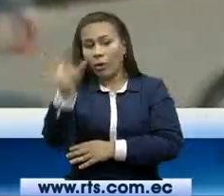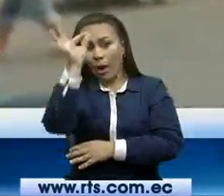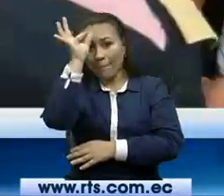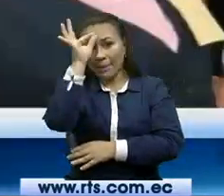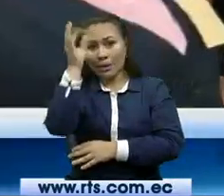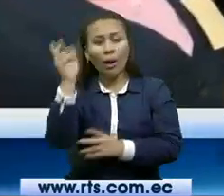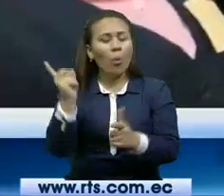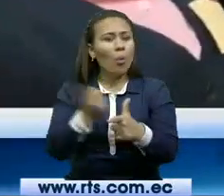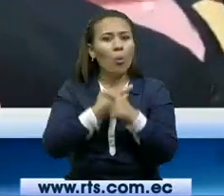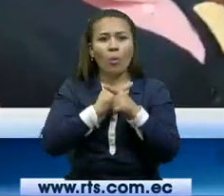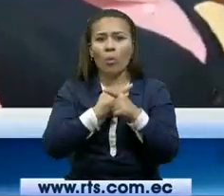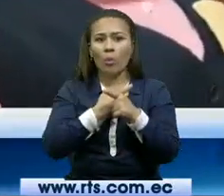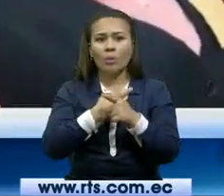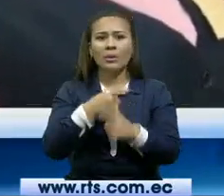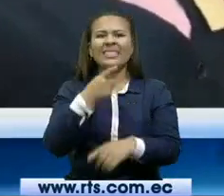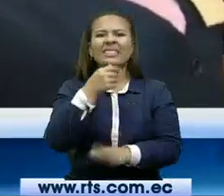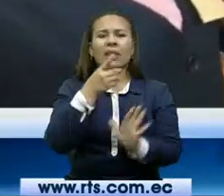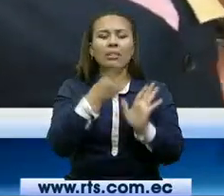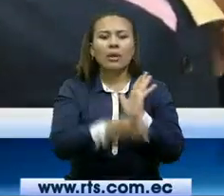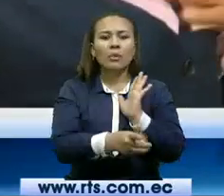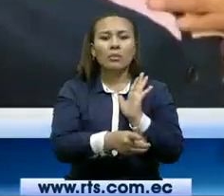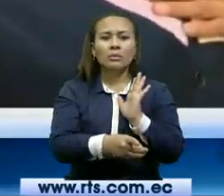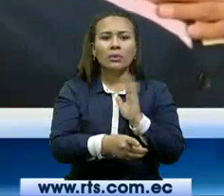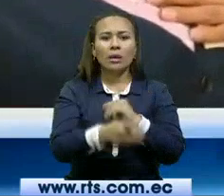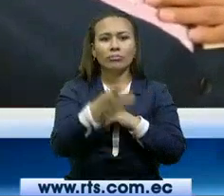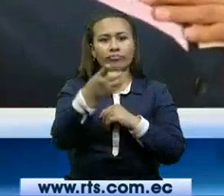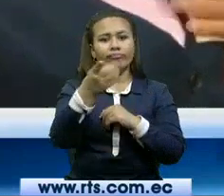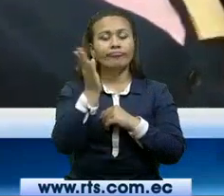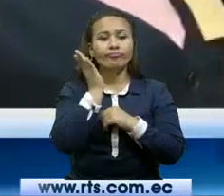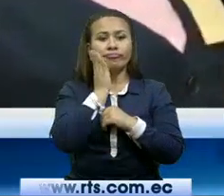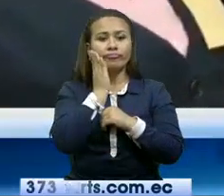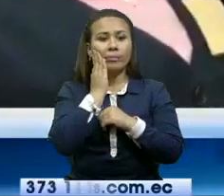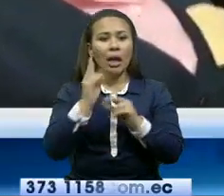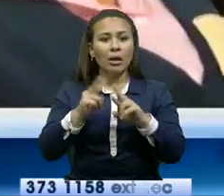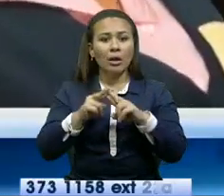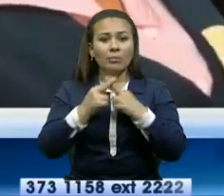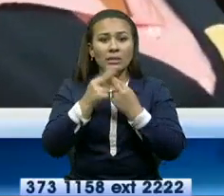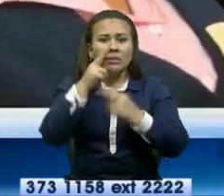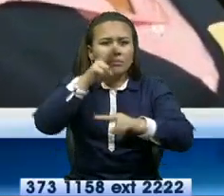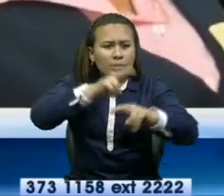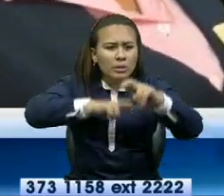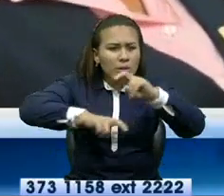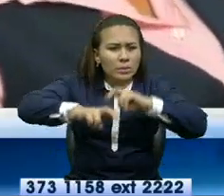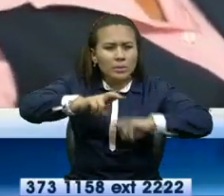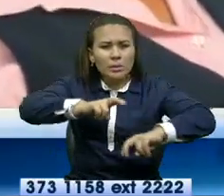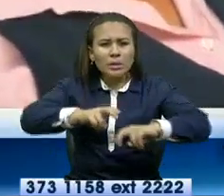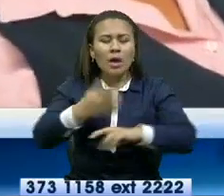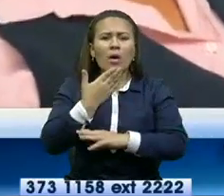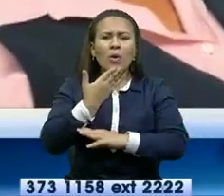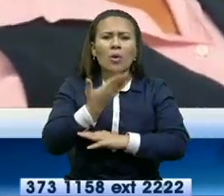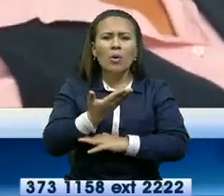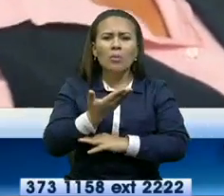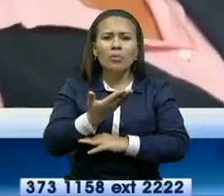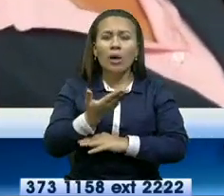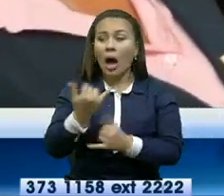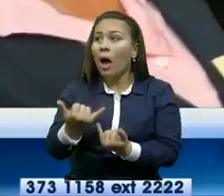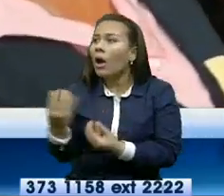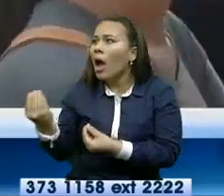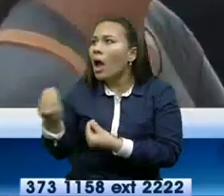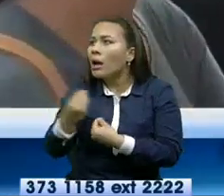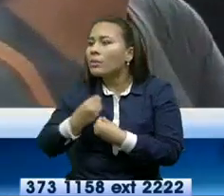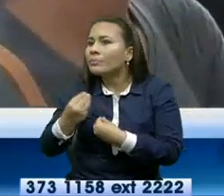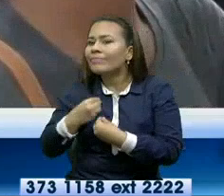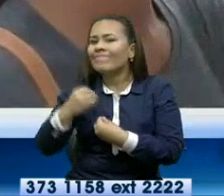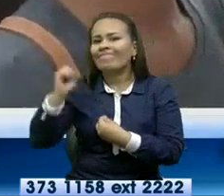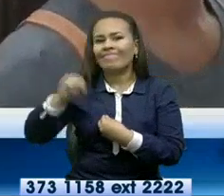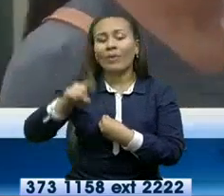Naranjal. Denunciado el caso, la Fiscalía inició las investigaciones, estableciendo hasta ahora y de forma preliminar